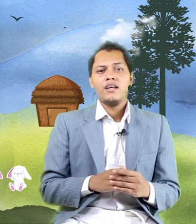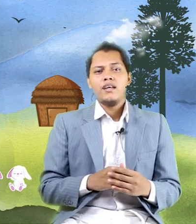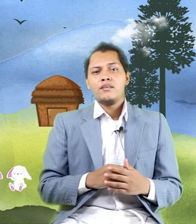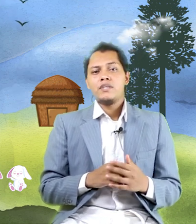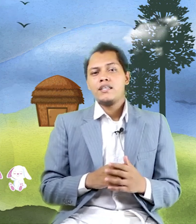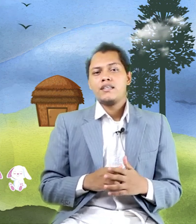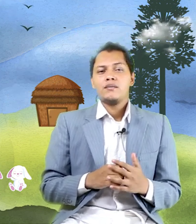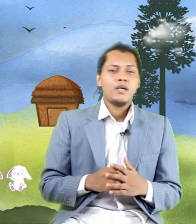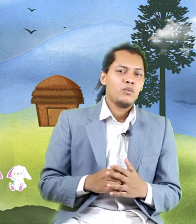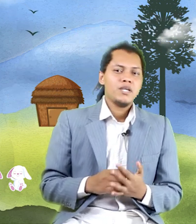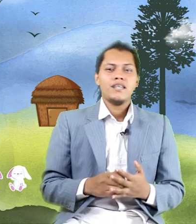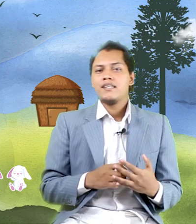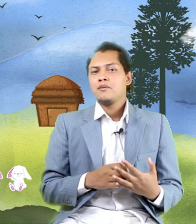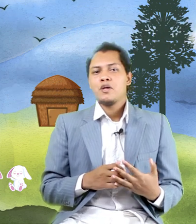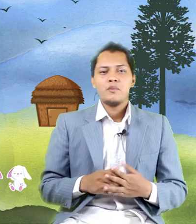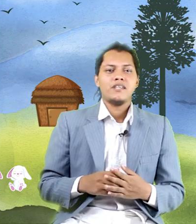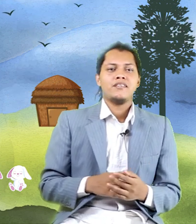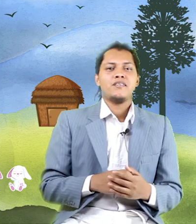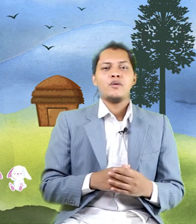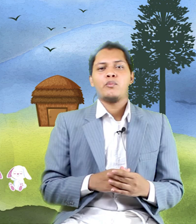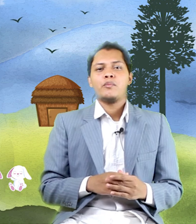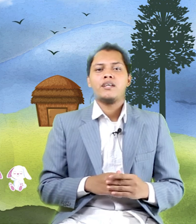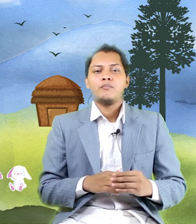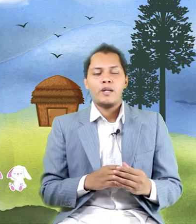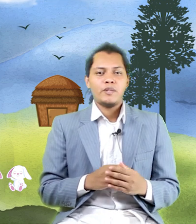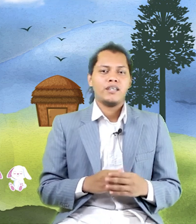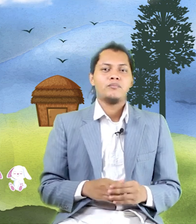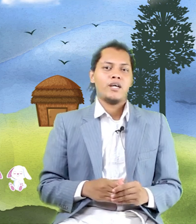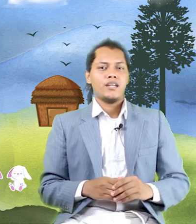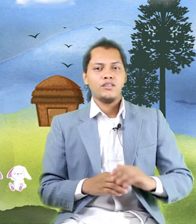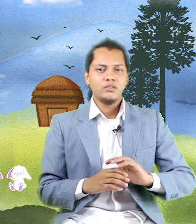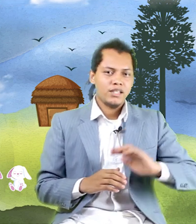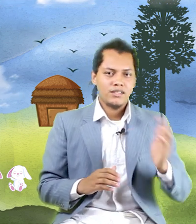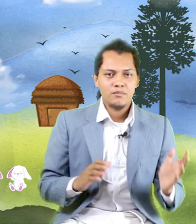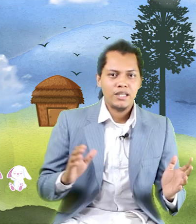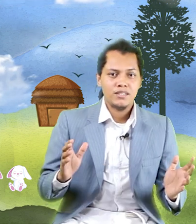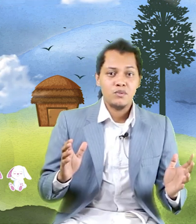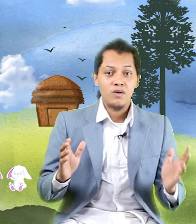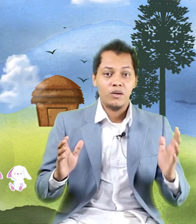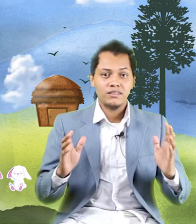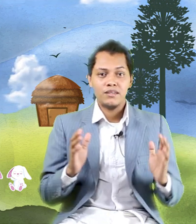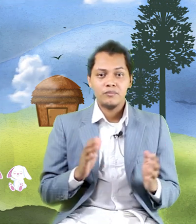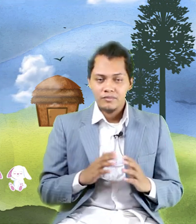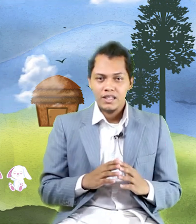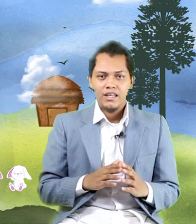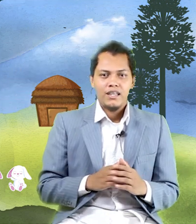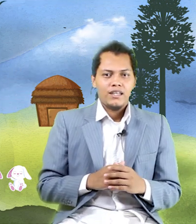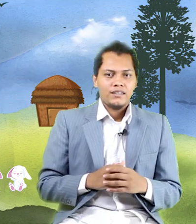kata miriri miau miriri miau miriri miau pepe lapikan bara ke unta sait bag di mi mawan